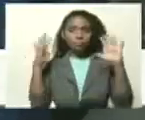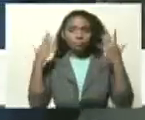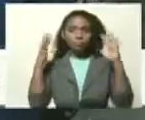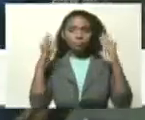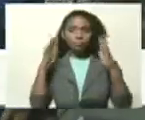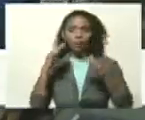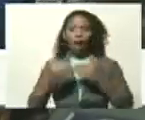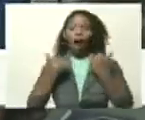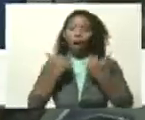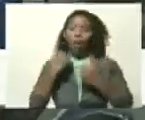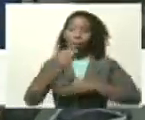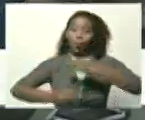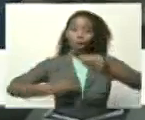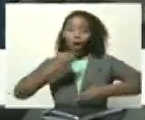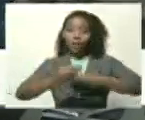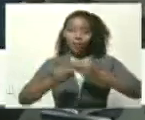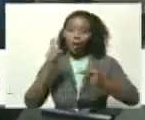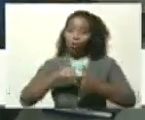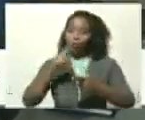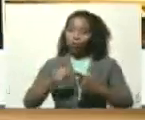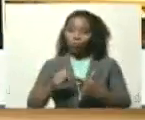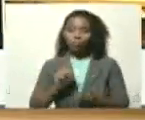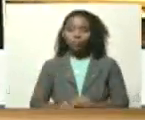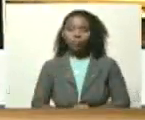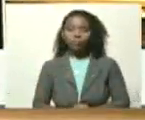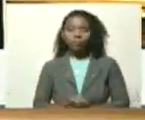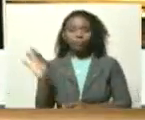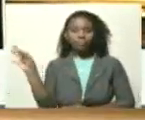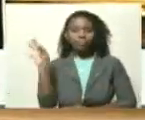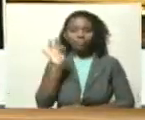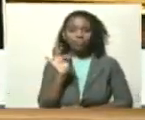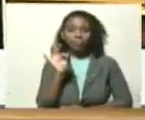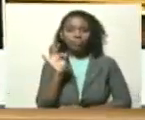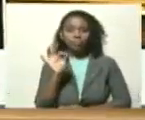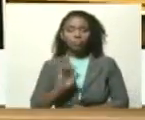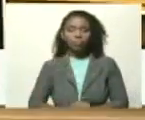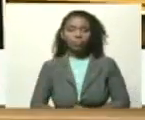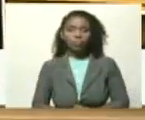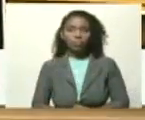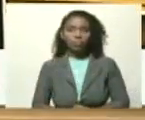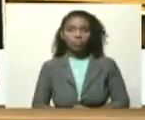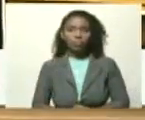Vamos a proceder entonces a escoger